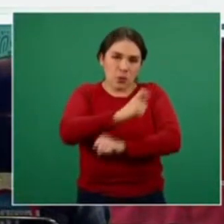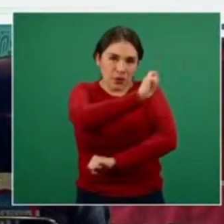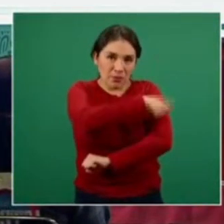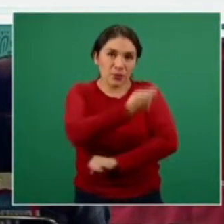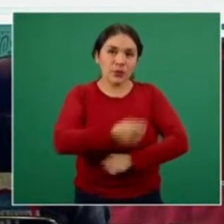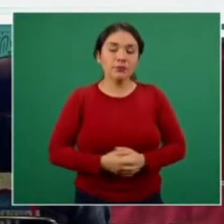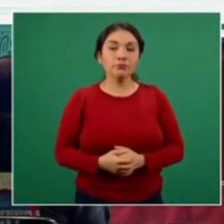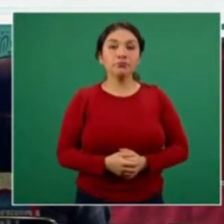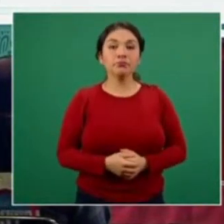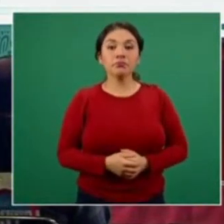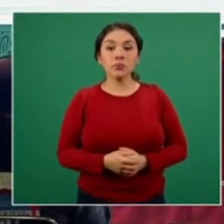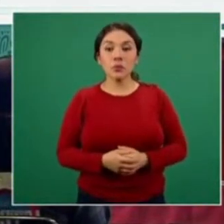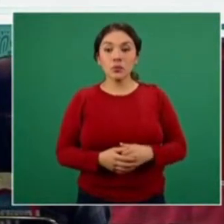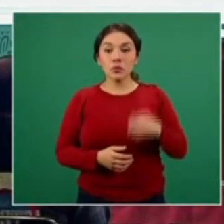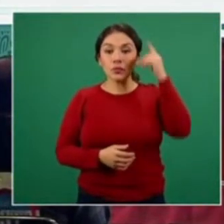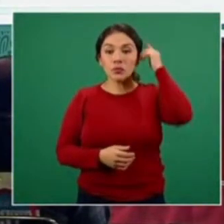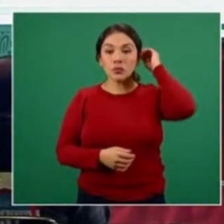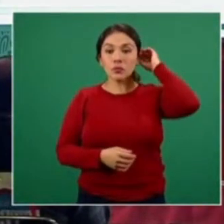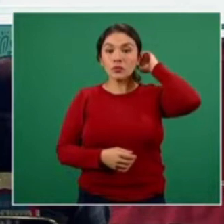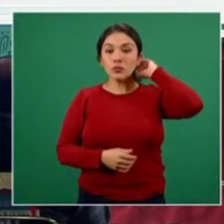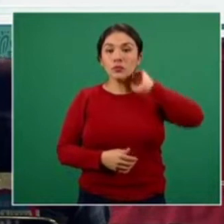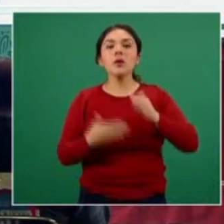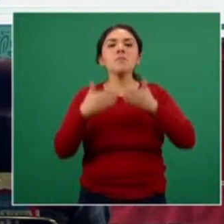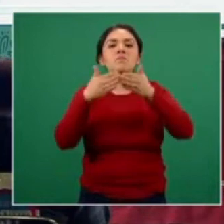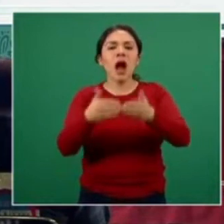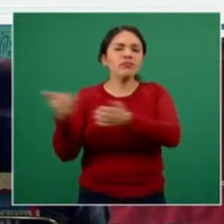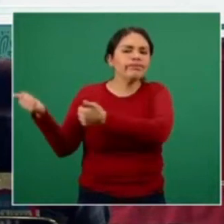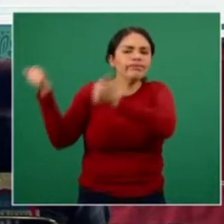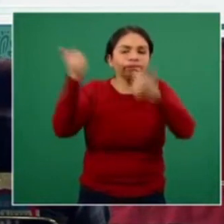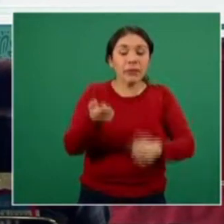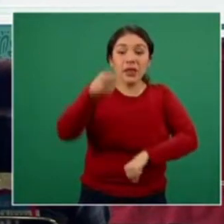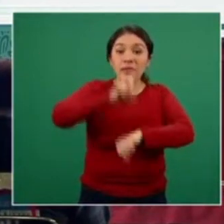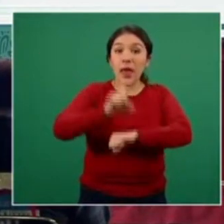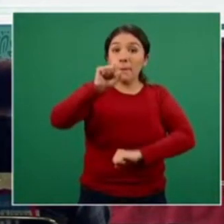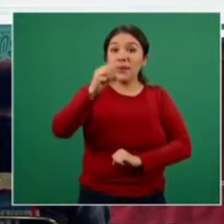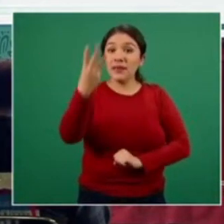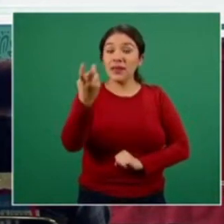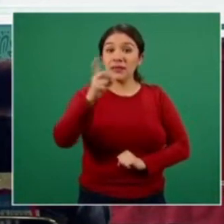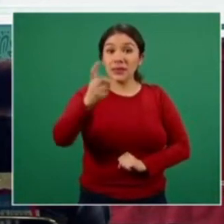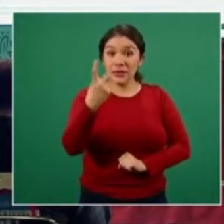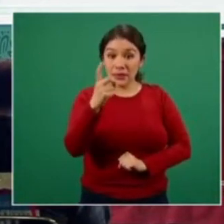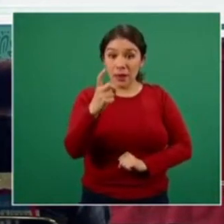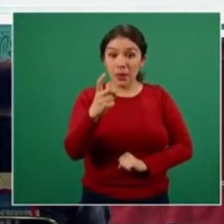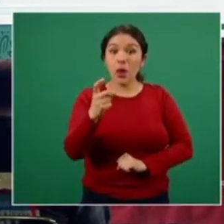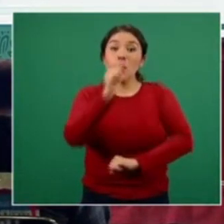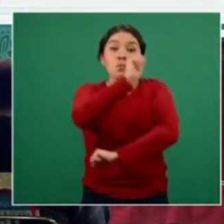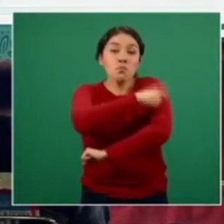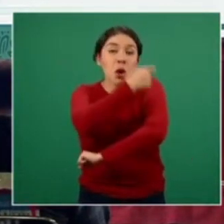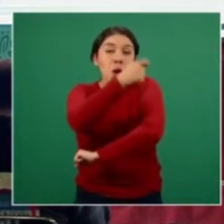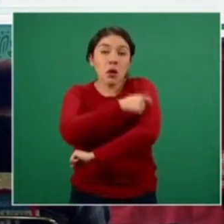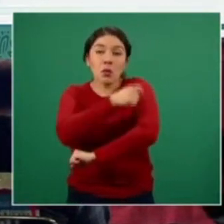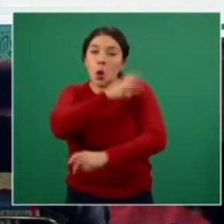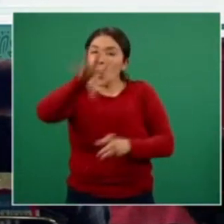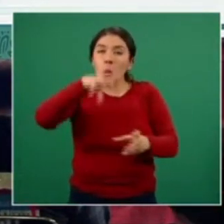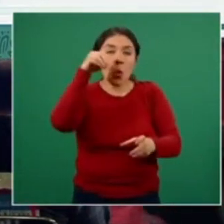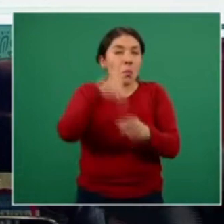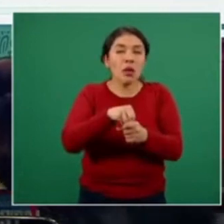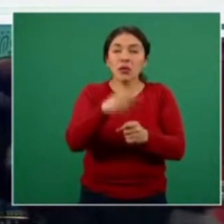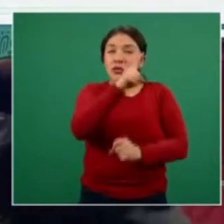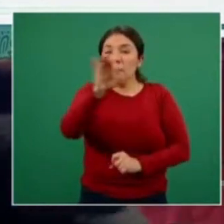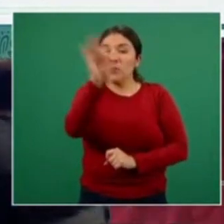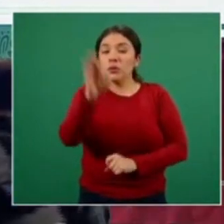favor. Aquí están los embarques. El embarque del 23 de diciembre se puso por completo al